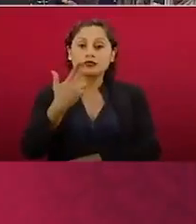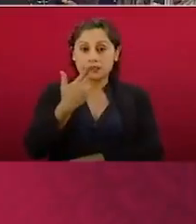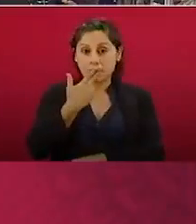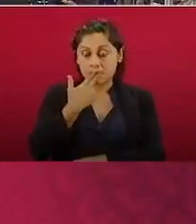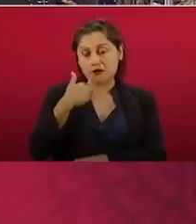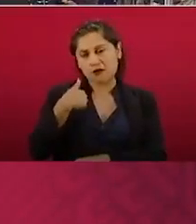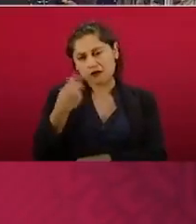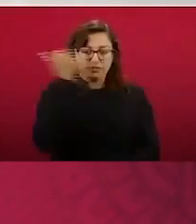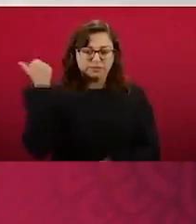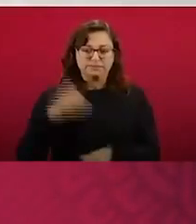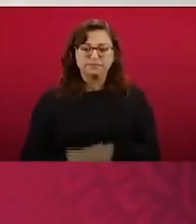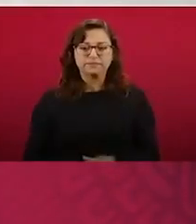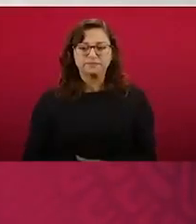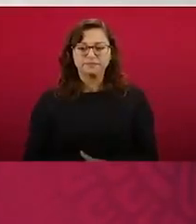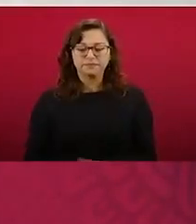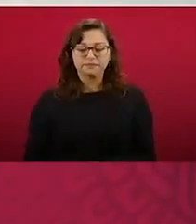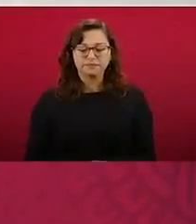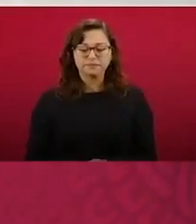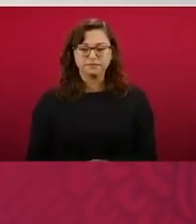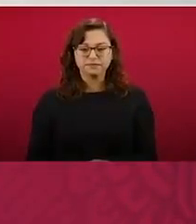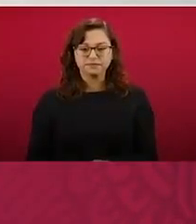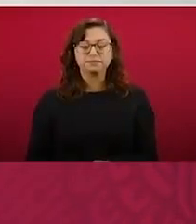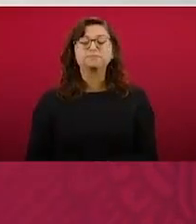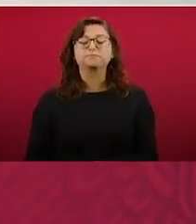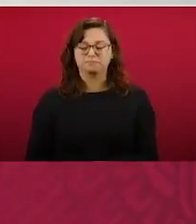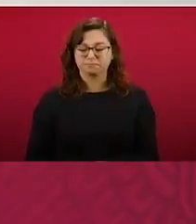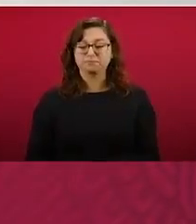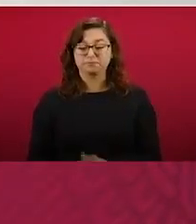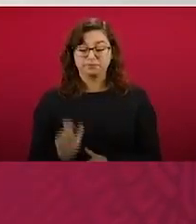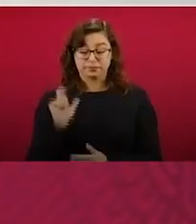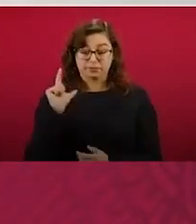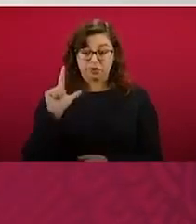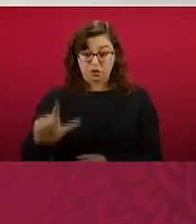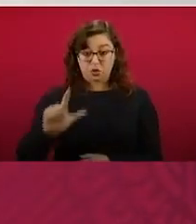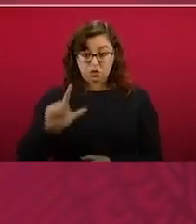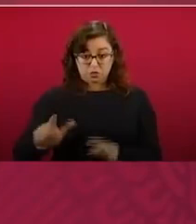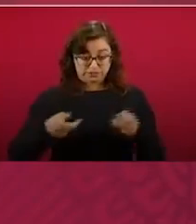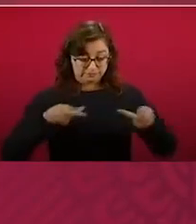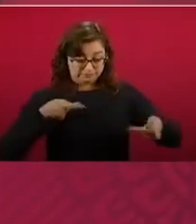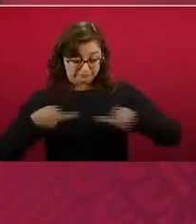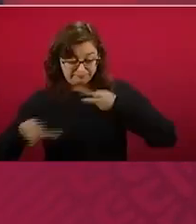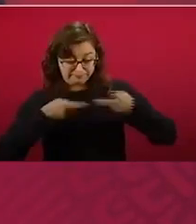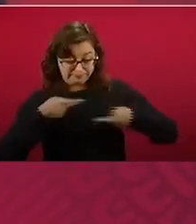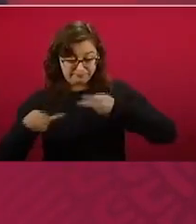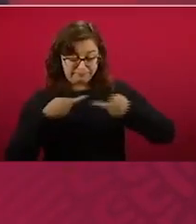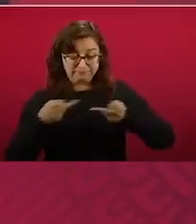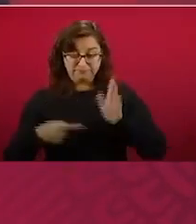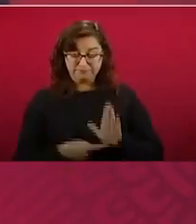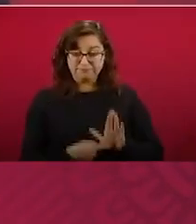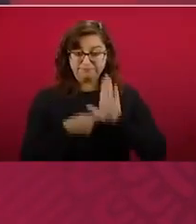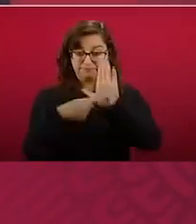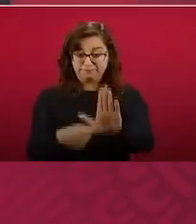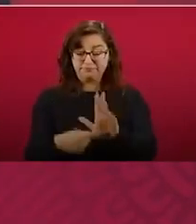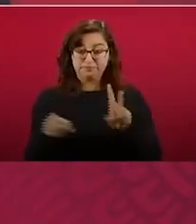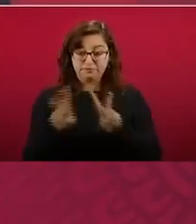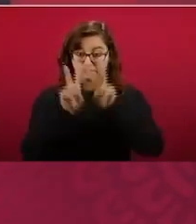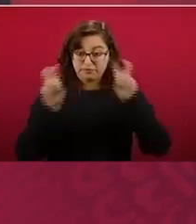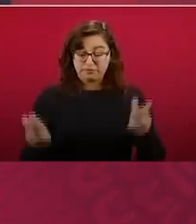Bueno, el lunes vamos a presentar un plan conjunto con el sector